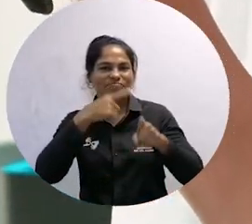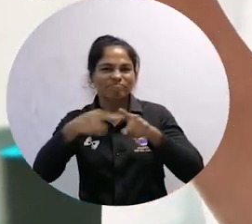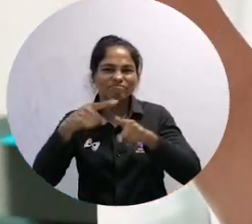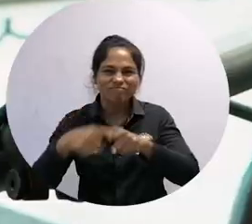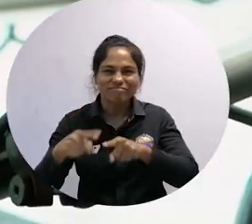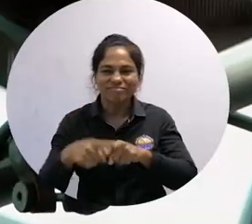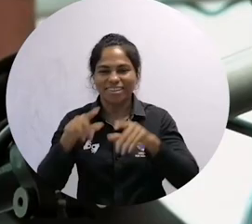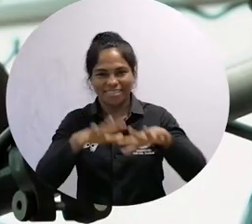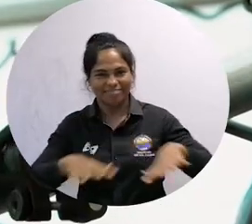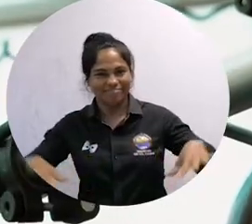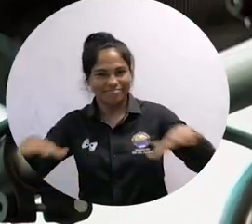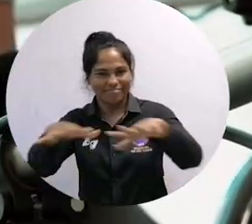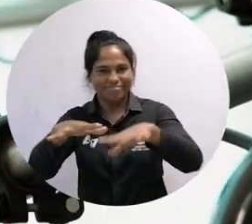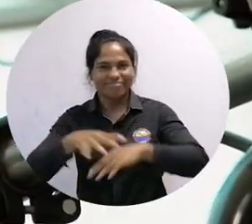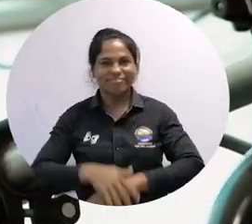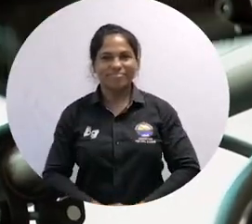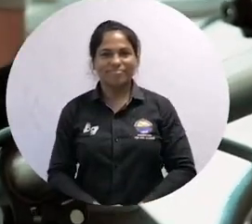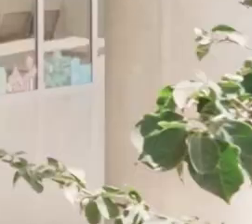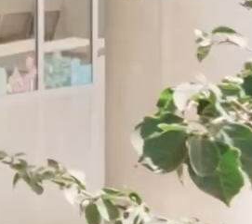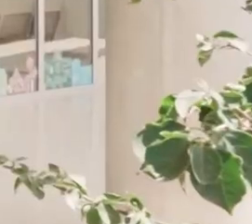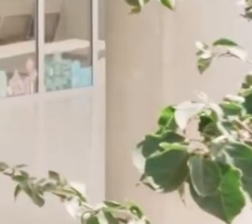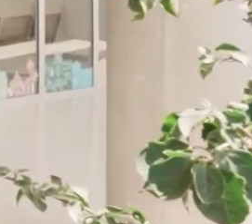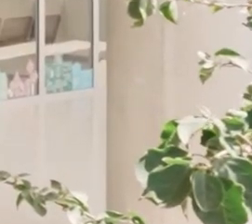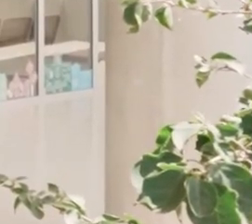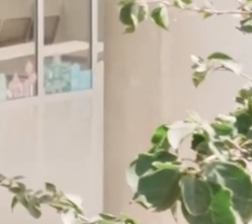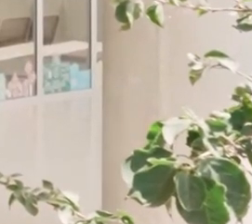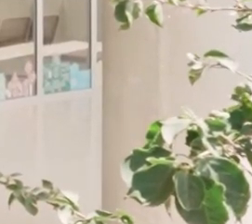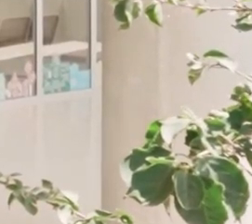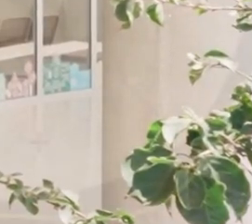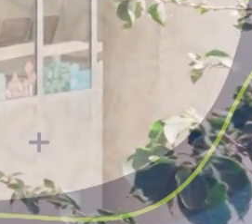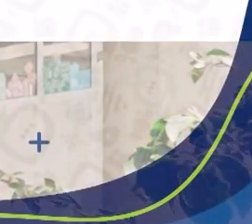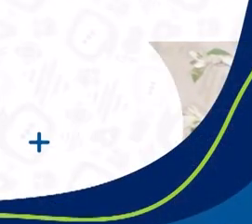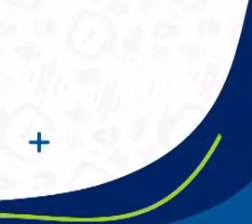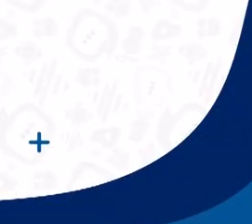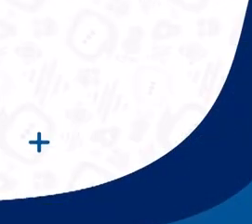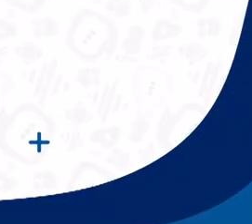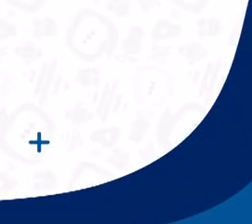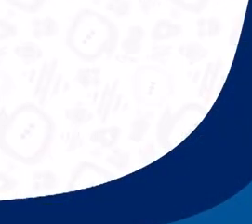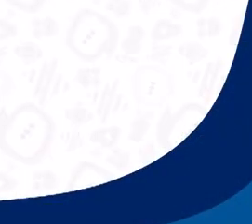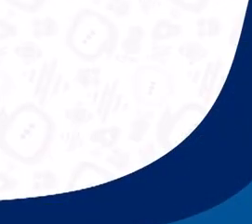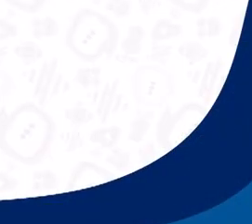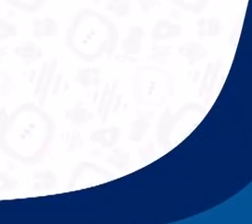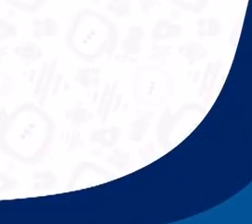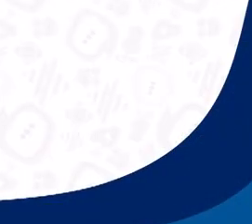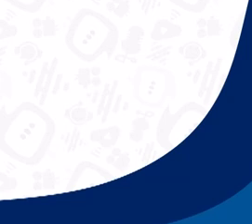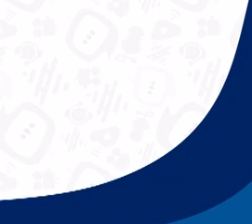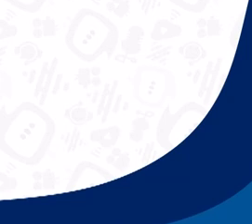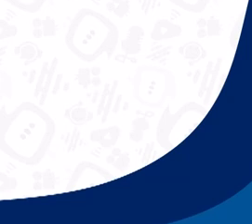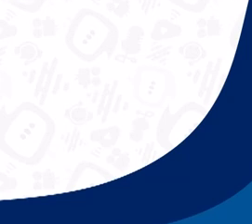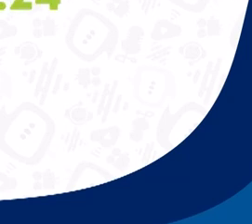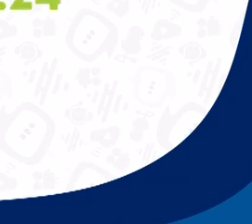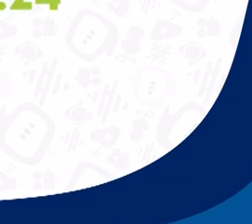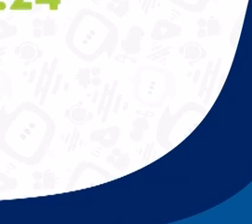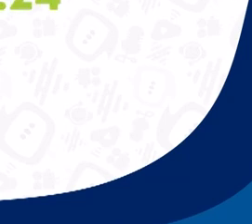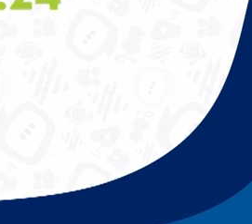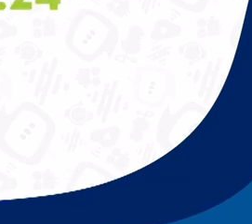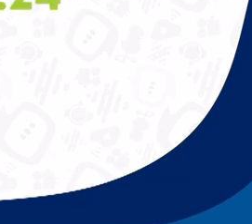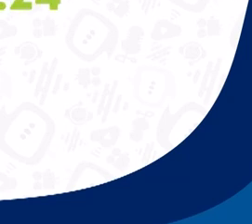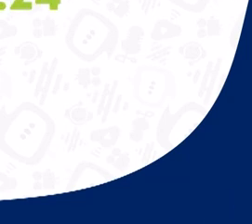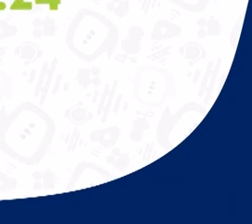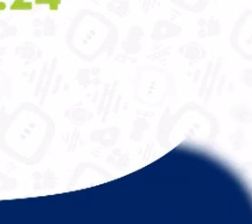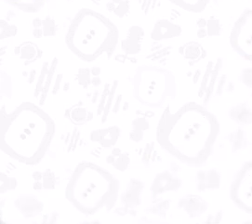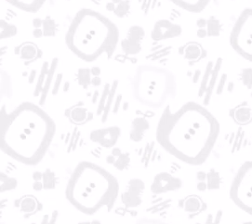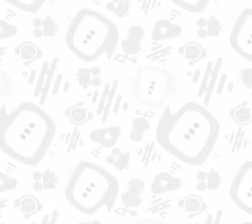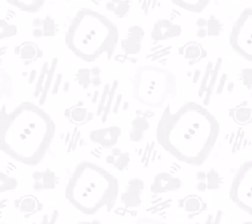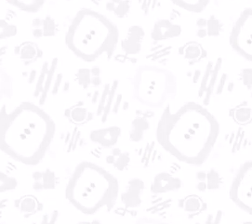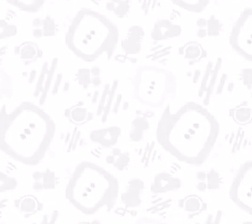y territorios. Aún más incluyente e innovadora.